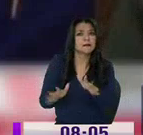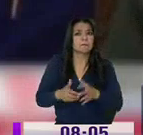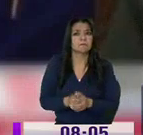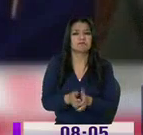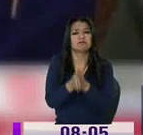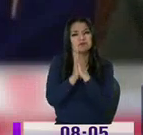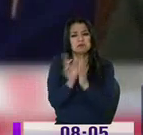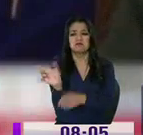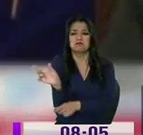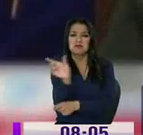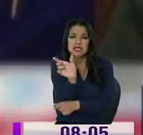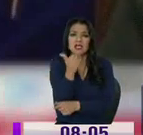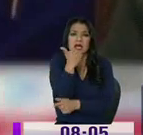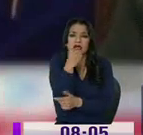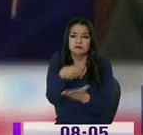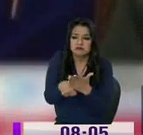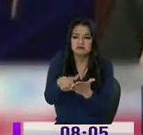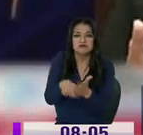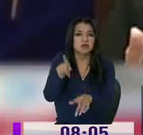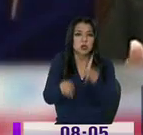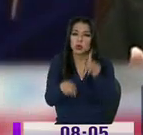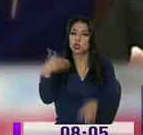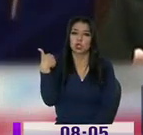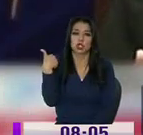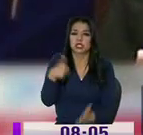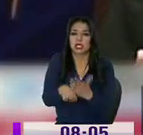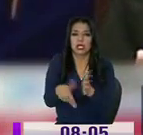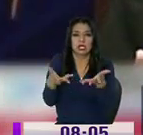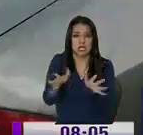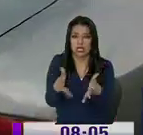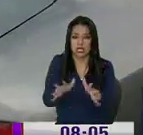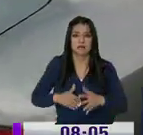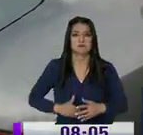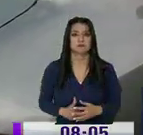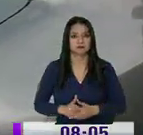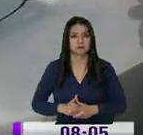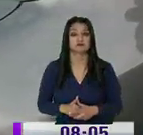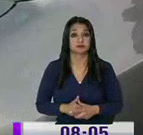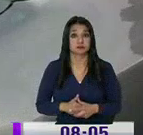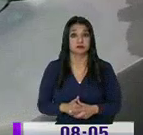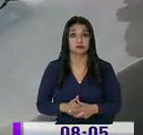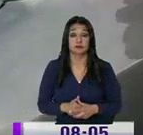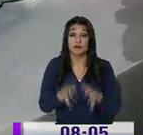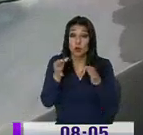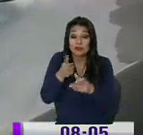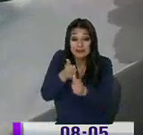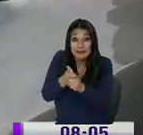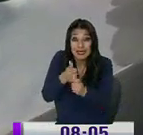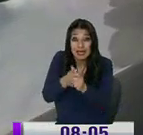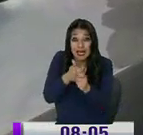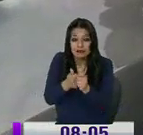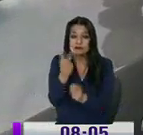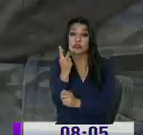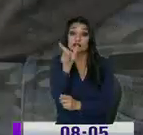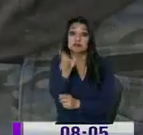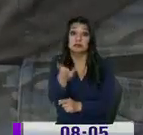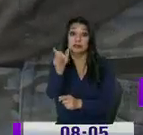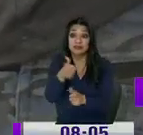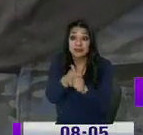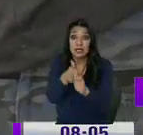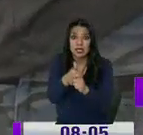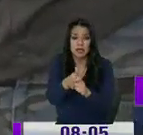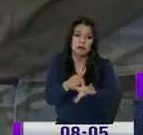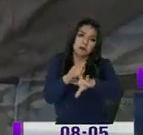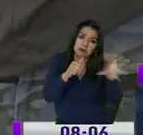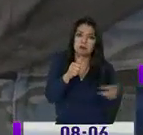papeles, resultaba que muchos de ellos no tenían identificación. Muy cerca de donde fueron capturados los dos sospechosos, estaban más